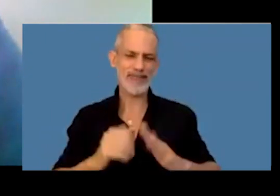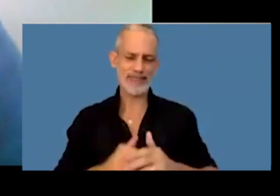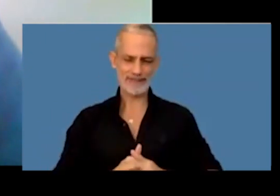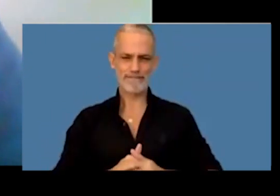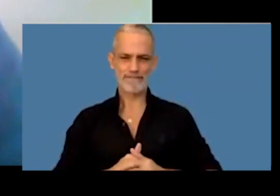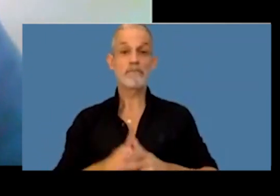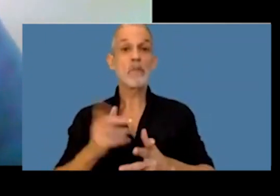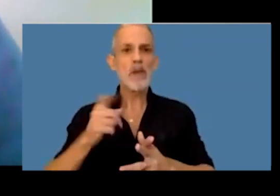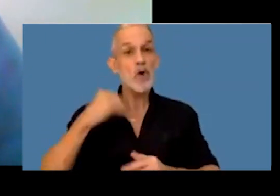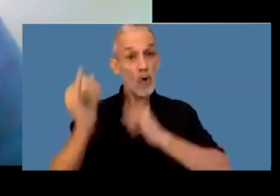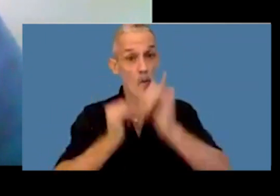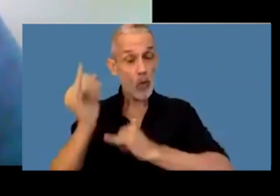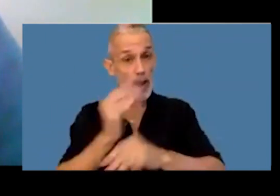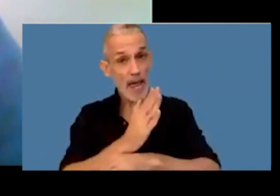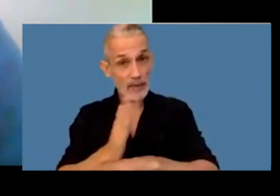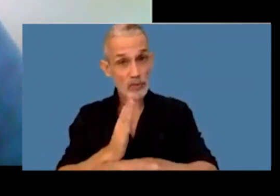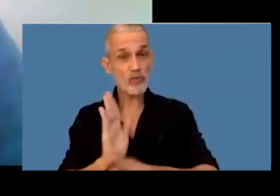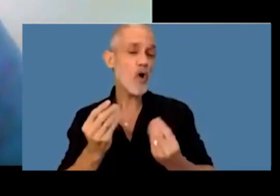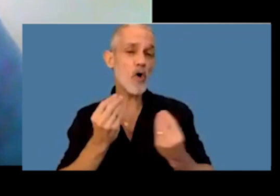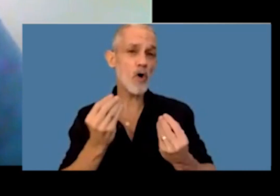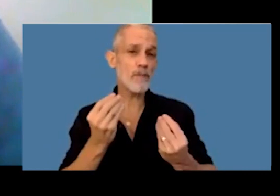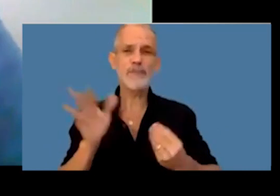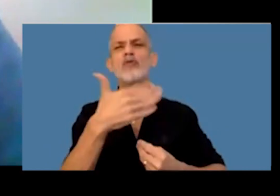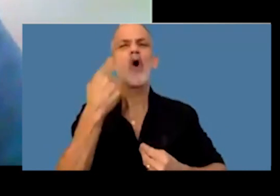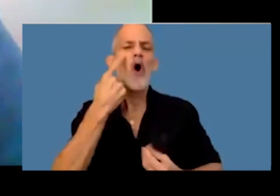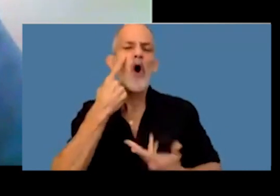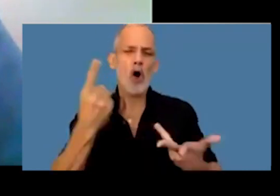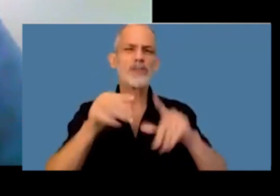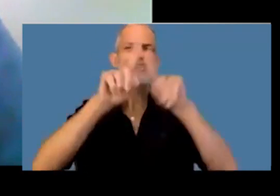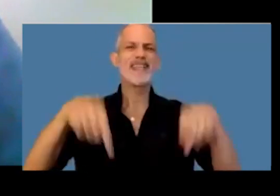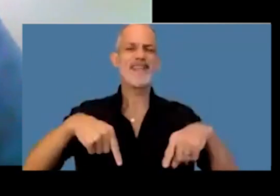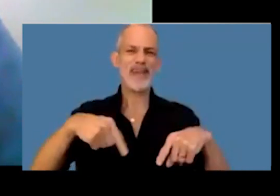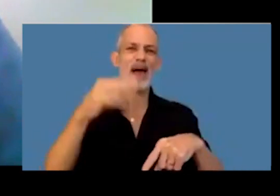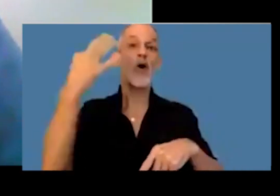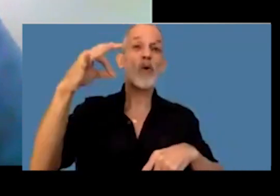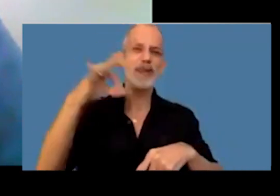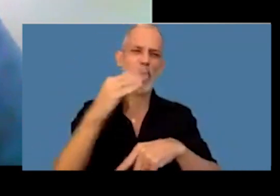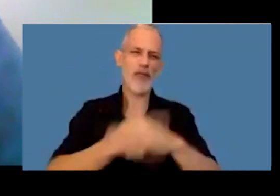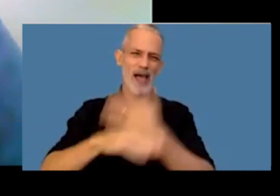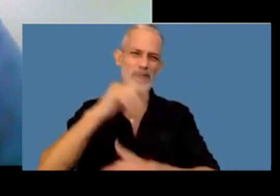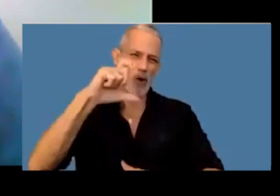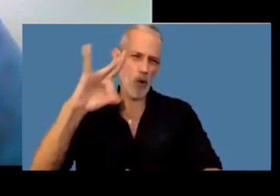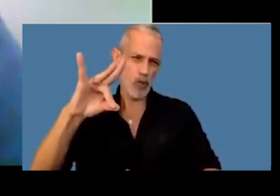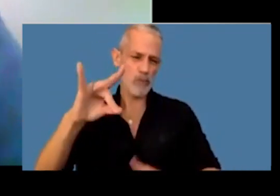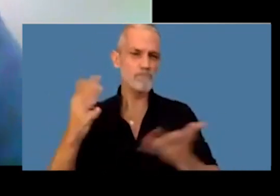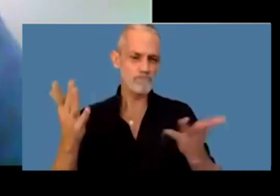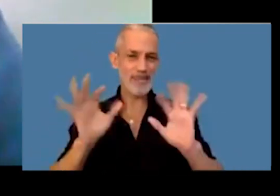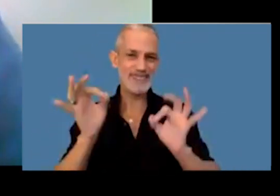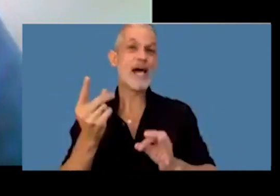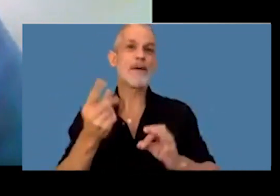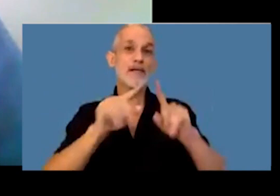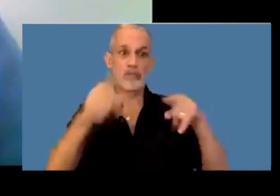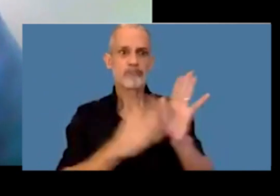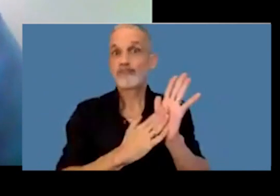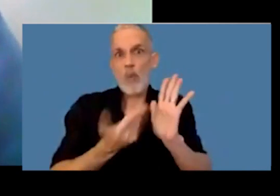voy a contar, todos conocen lo que es el Certificado Único de Discapacidad, que es un documento